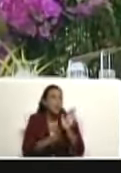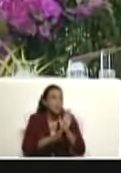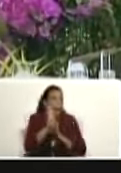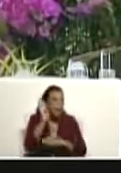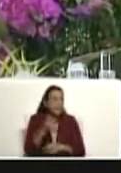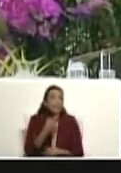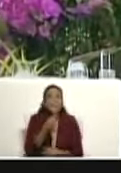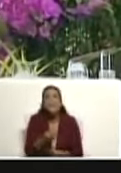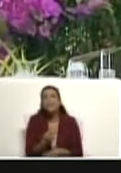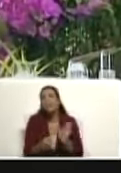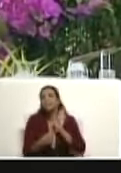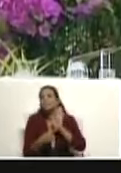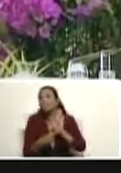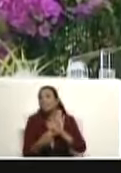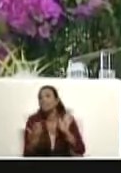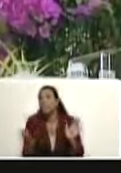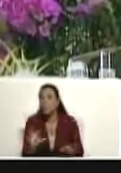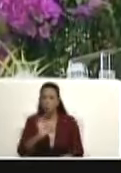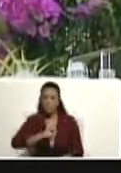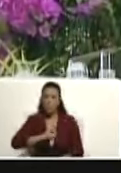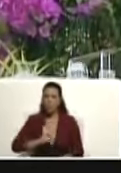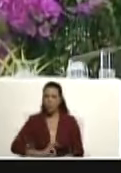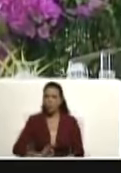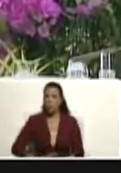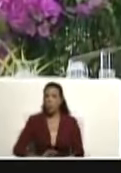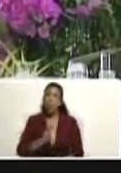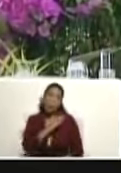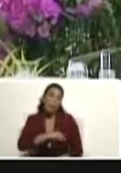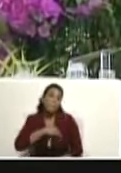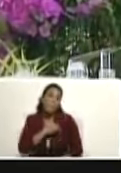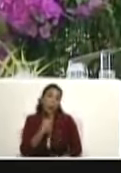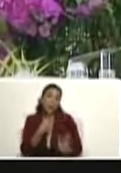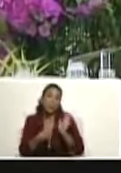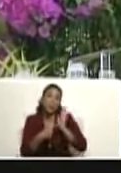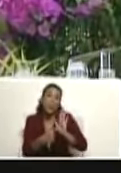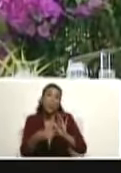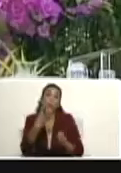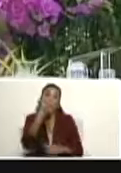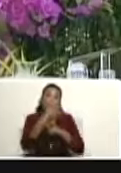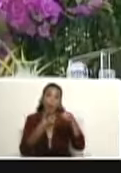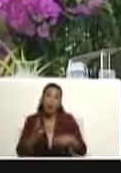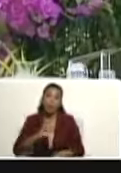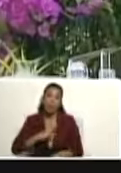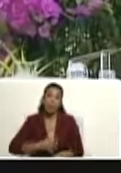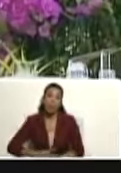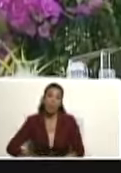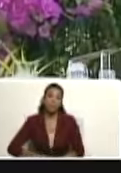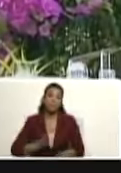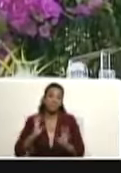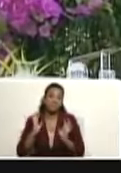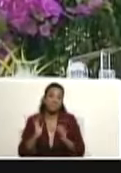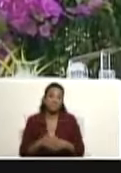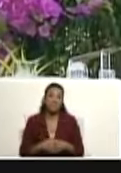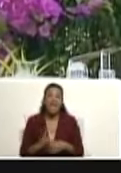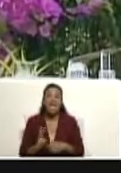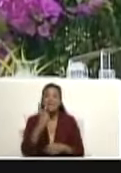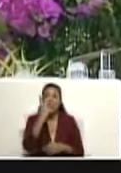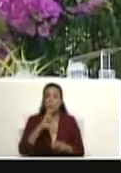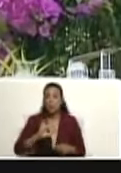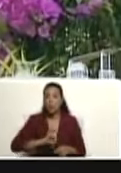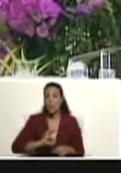Porque dicen para muestra un botón, pero como una gran misión, para muestra cuatro botones. El segundo